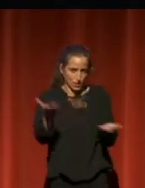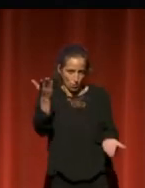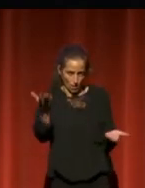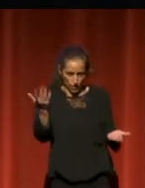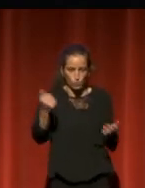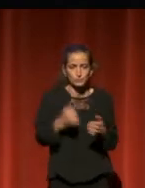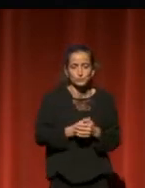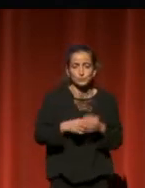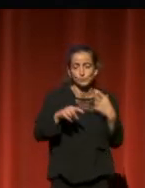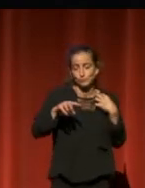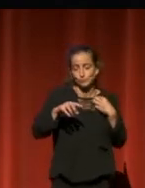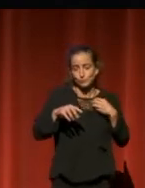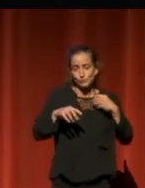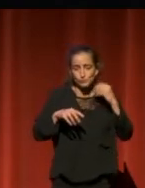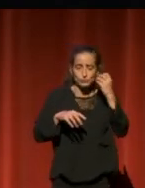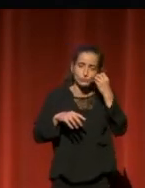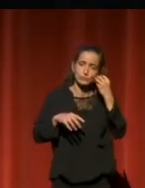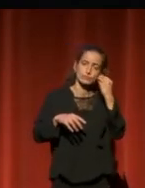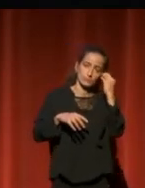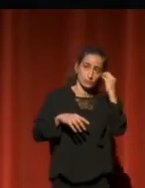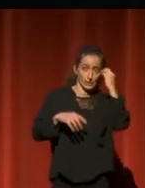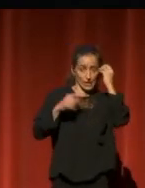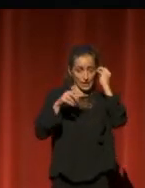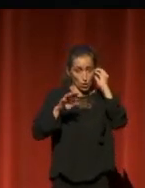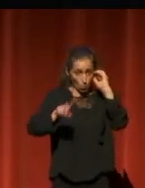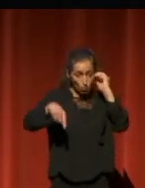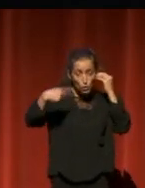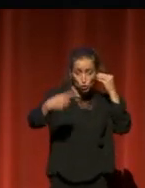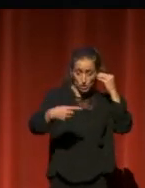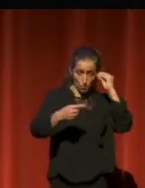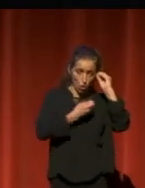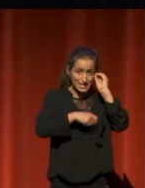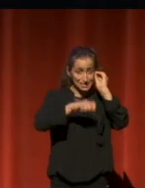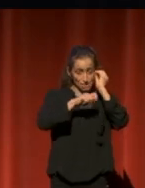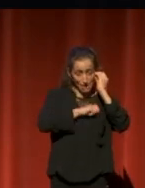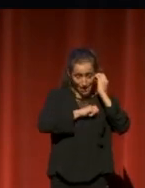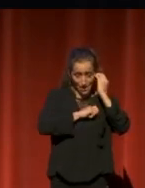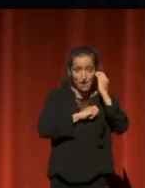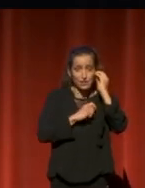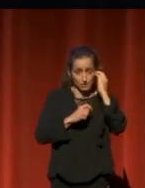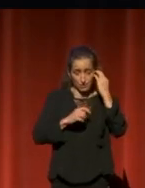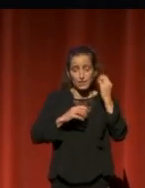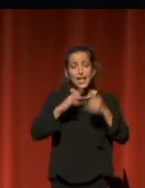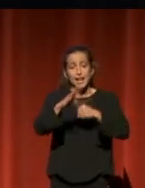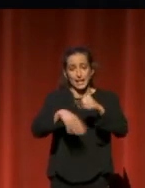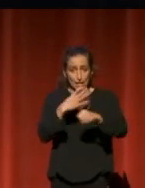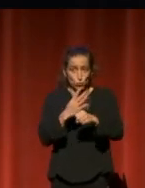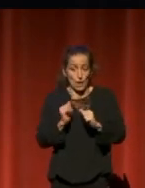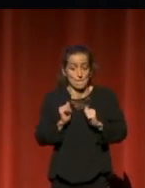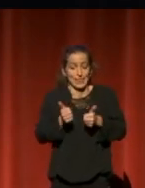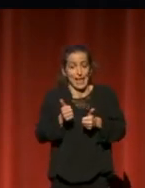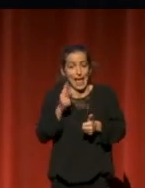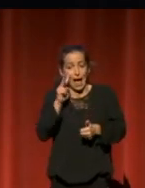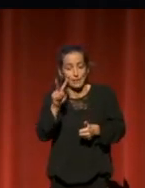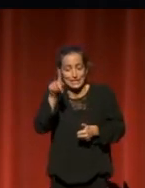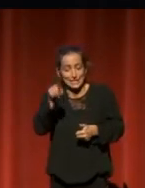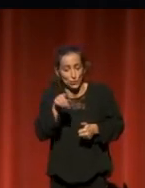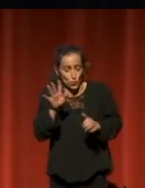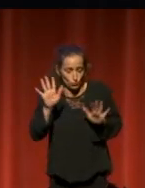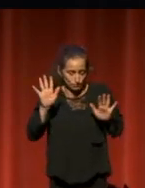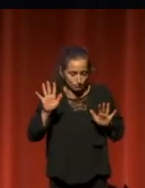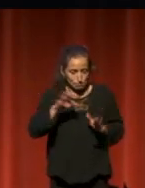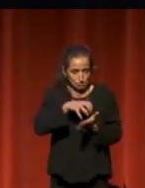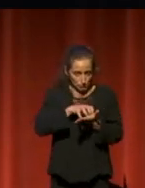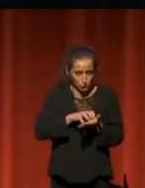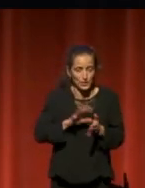empezando y que va a empezar, no, sí, o no sabemos, a nivel estatal, La bajada de los